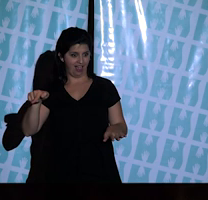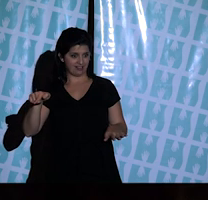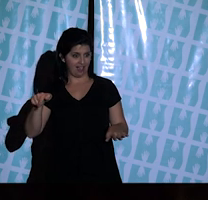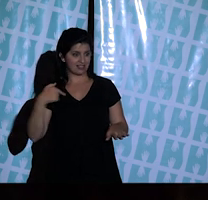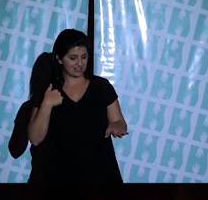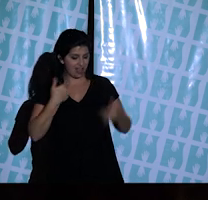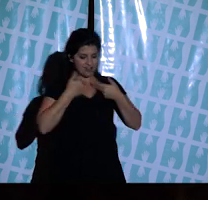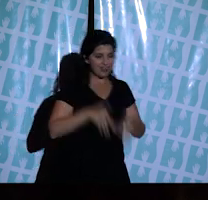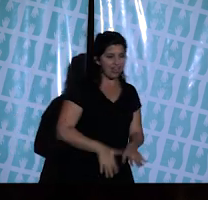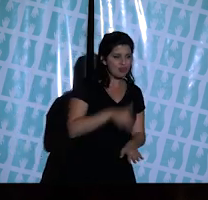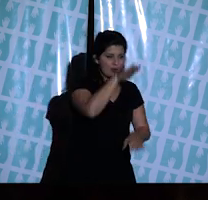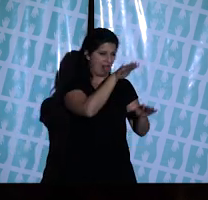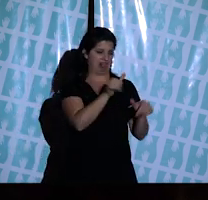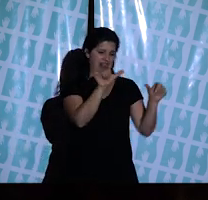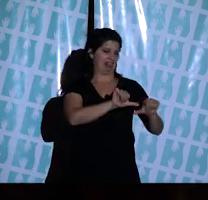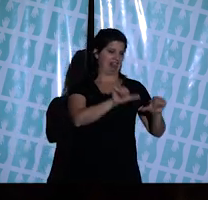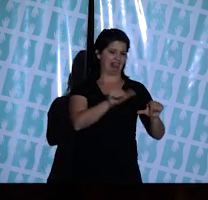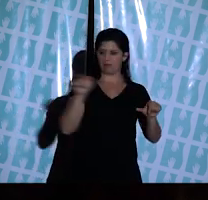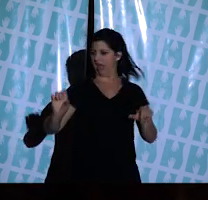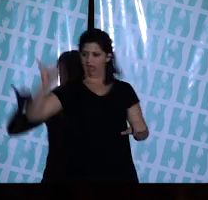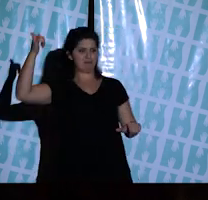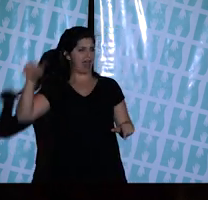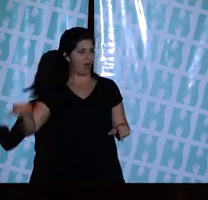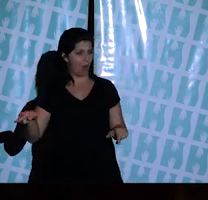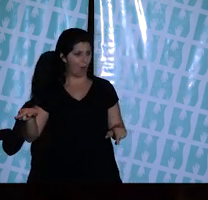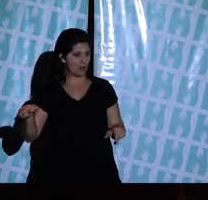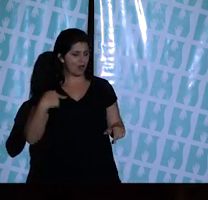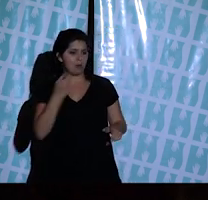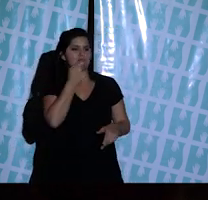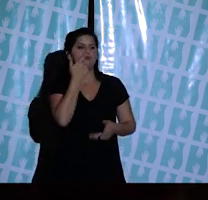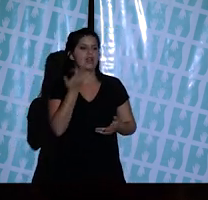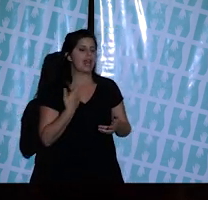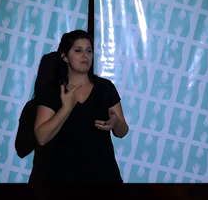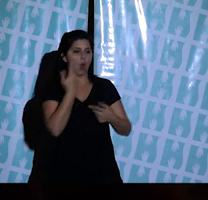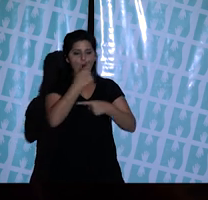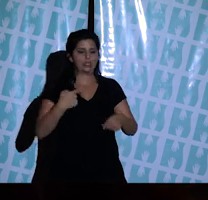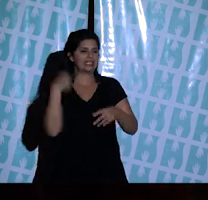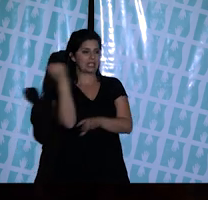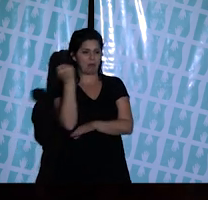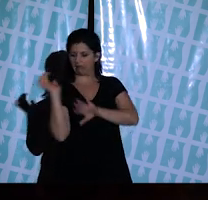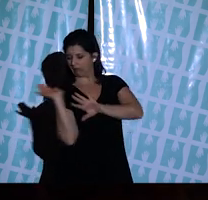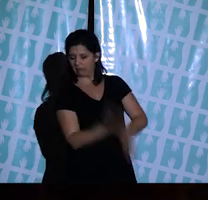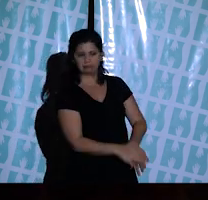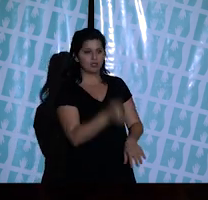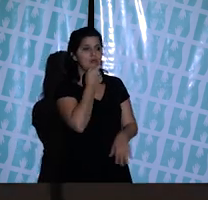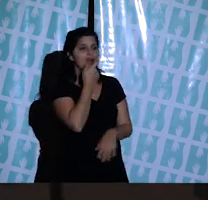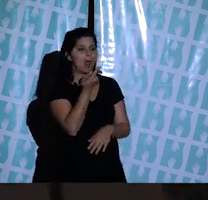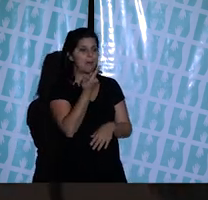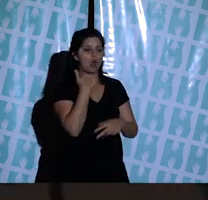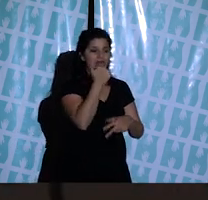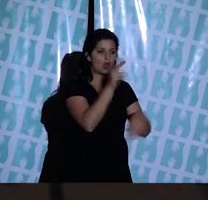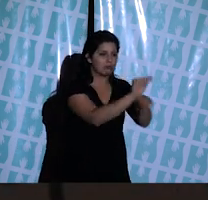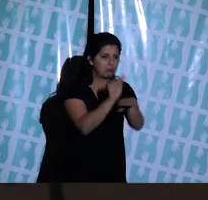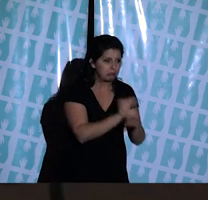estímulos biológicamente relevantes, como el cuidado de las crías, ¿no? La conducta gregaria, los